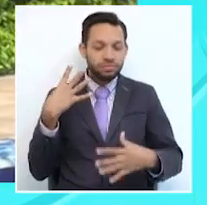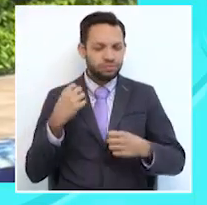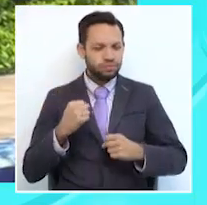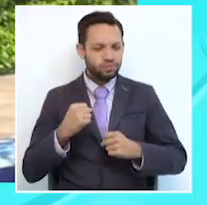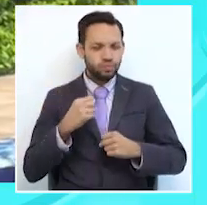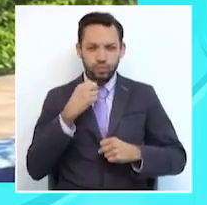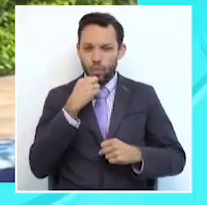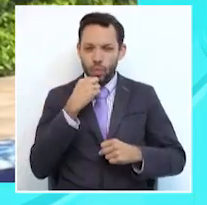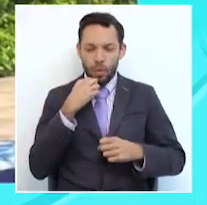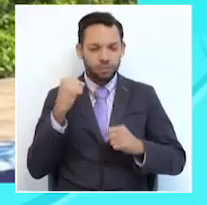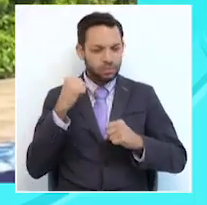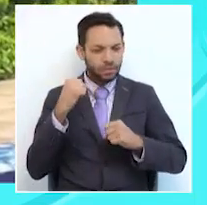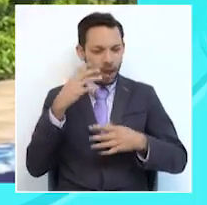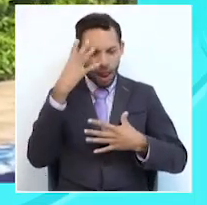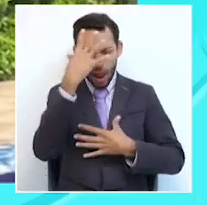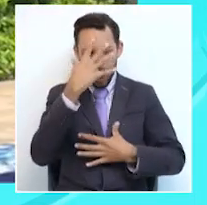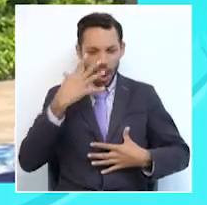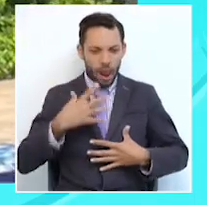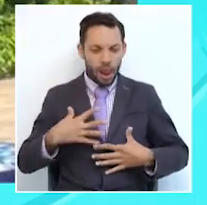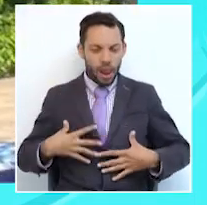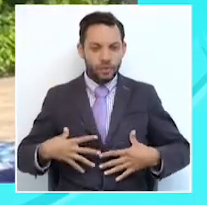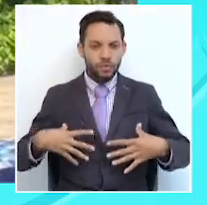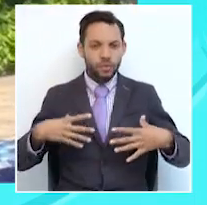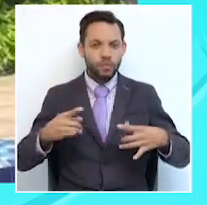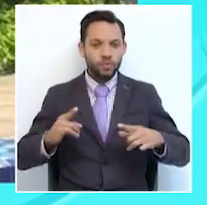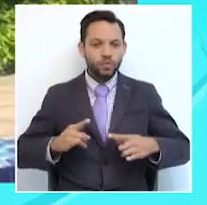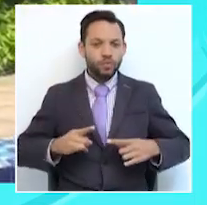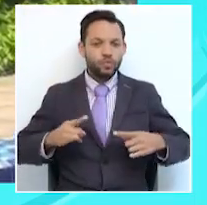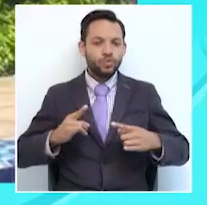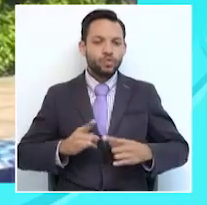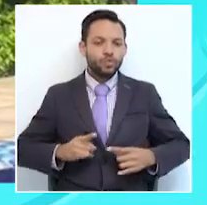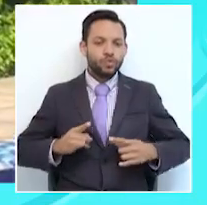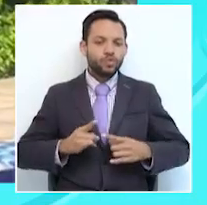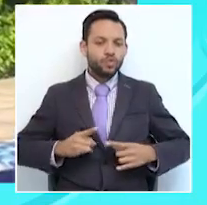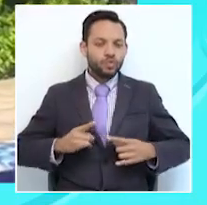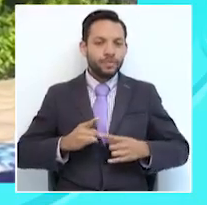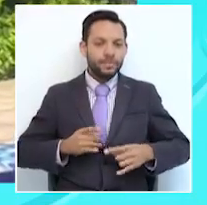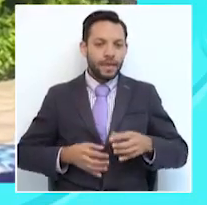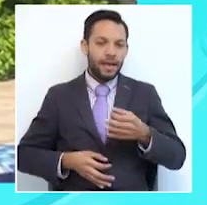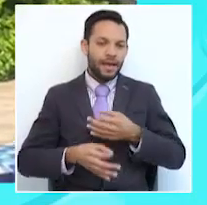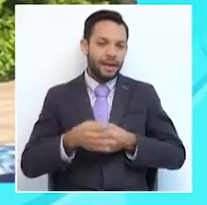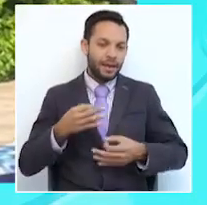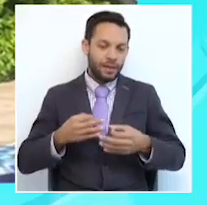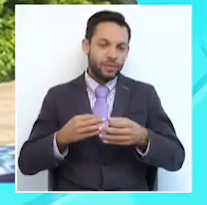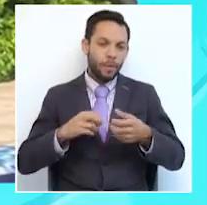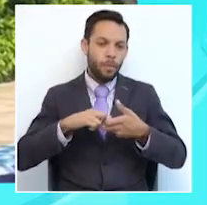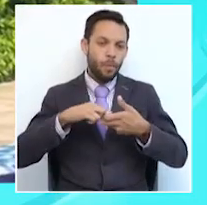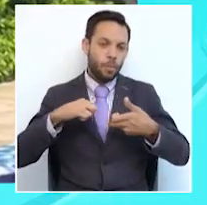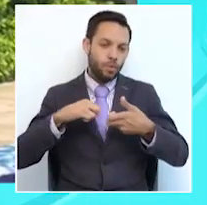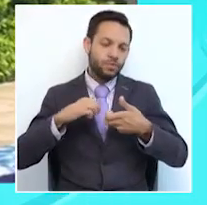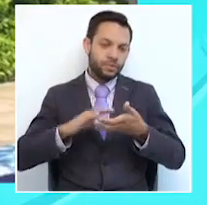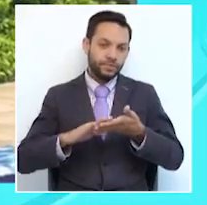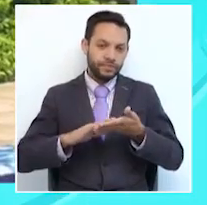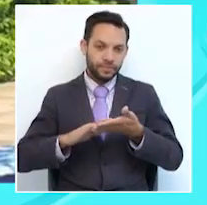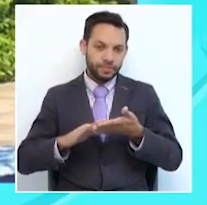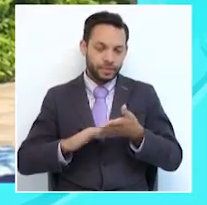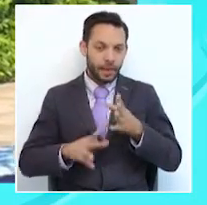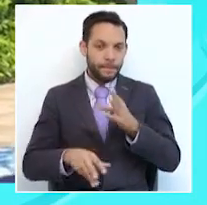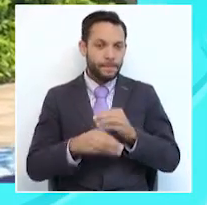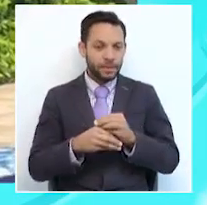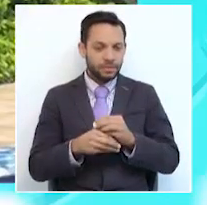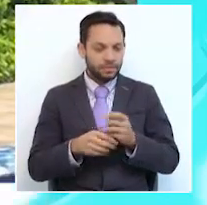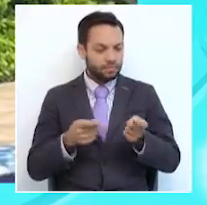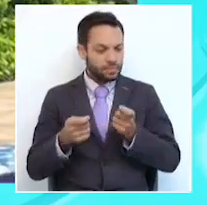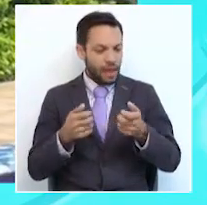minerales se absorben y ayudan a restituir tejidos a poner electrolitos en